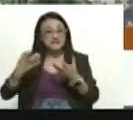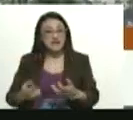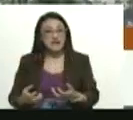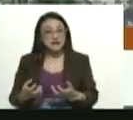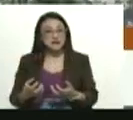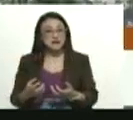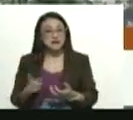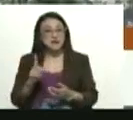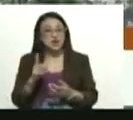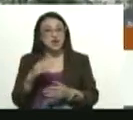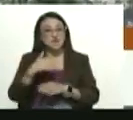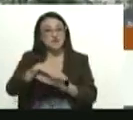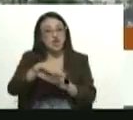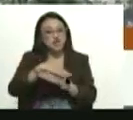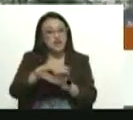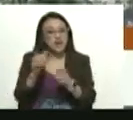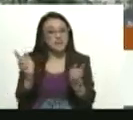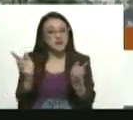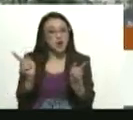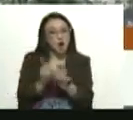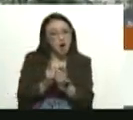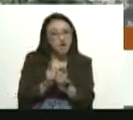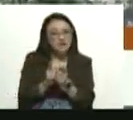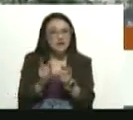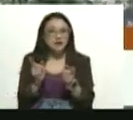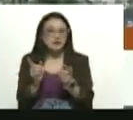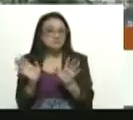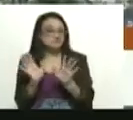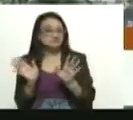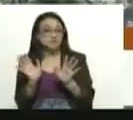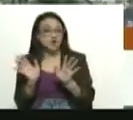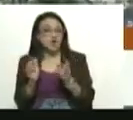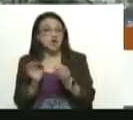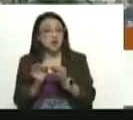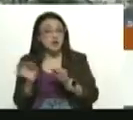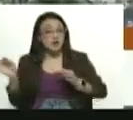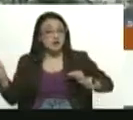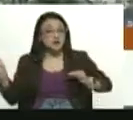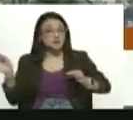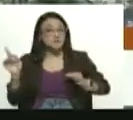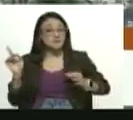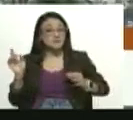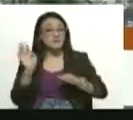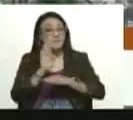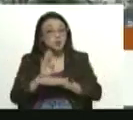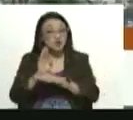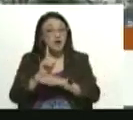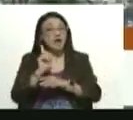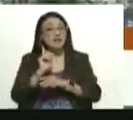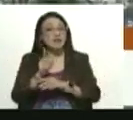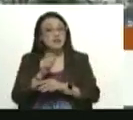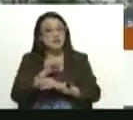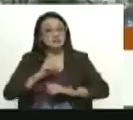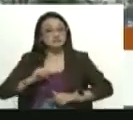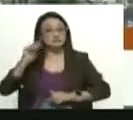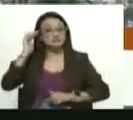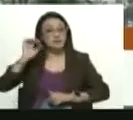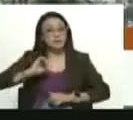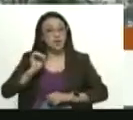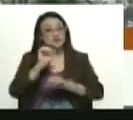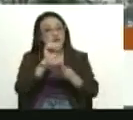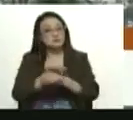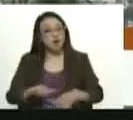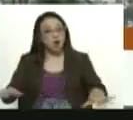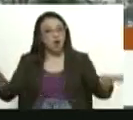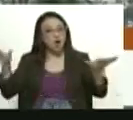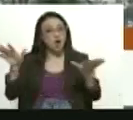es una frontera pequeña. Y para protegerla tenemos que desplegar a las Fuerzas Armadas, a las policías y a